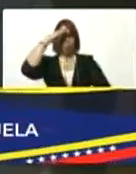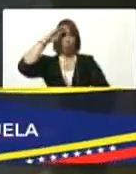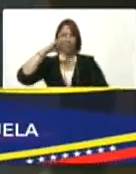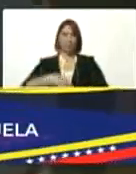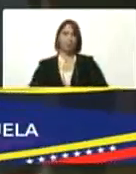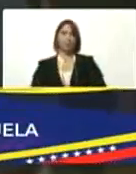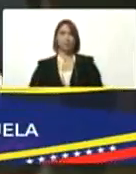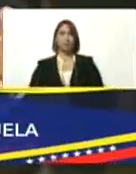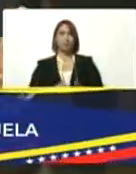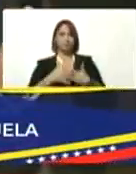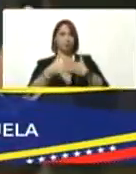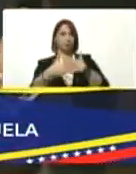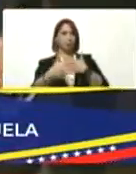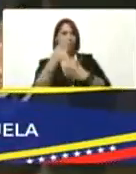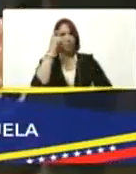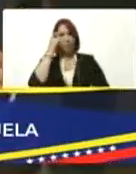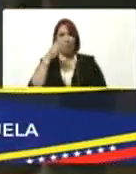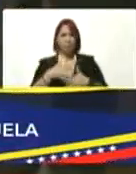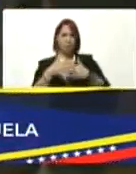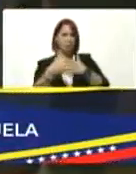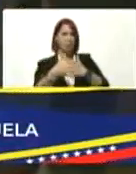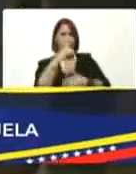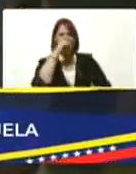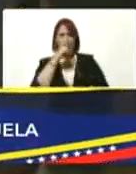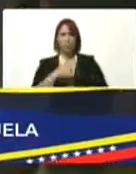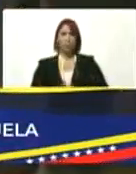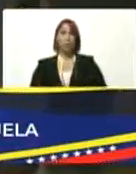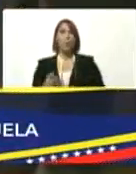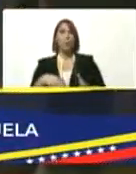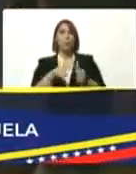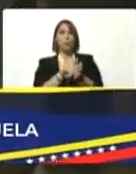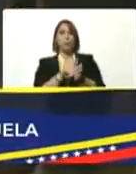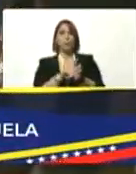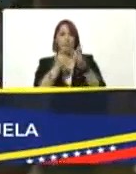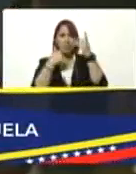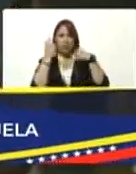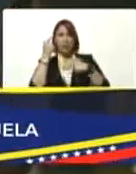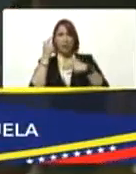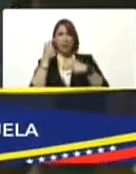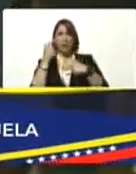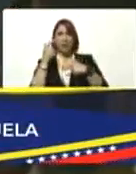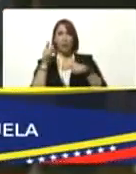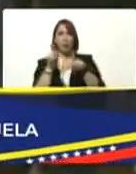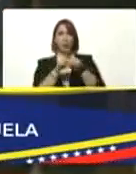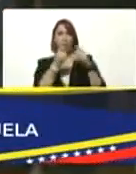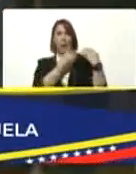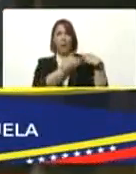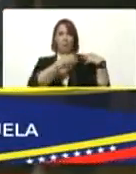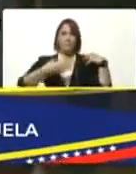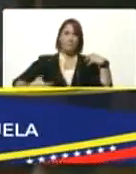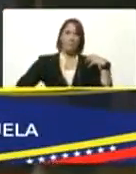Pasaron los días, pasaron los años. Y regresó Chávez ya como presidente de la